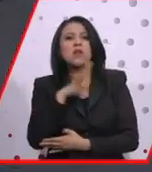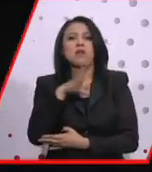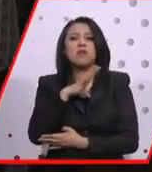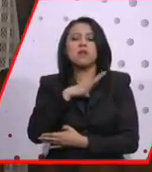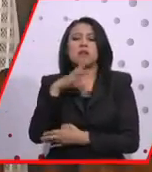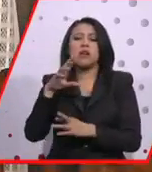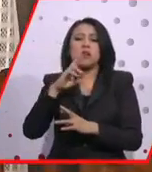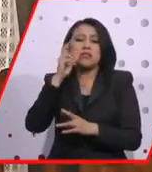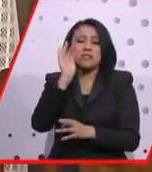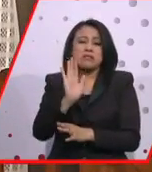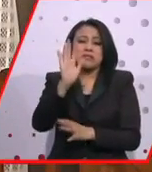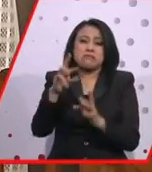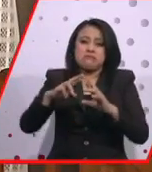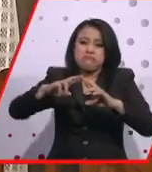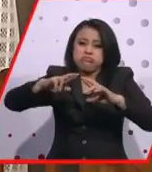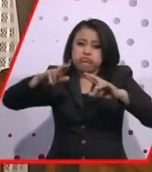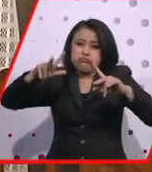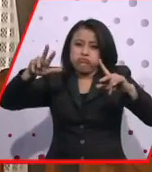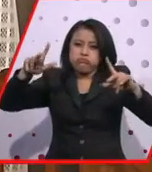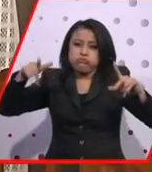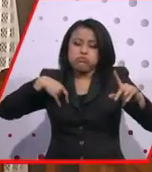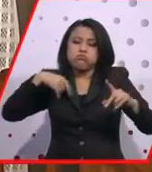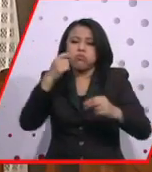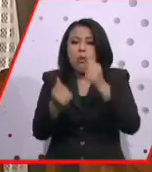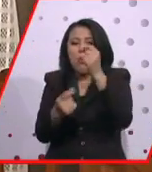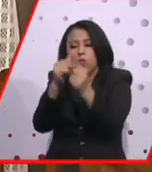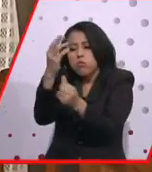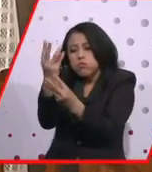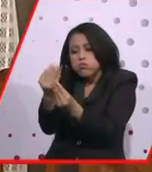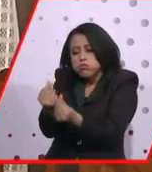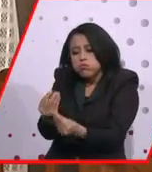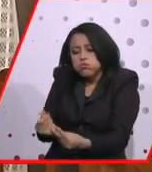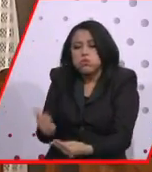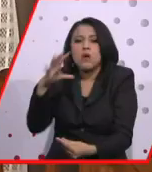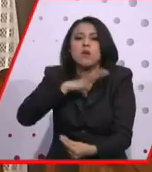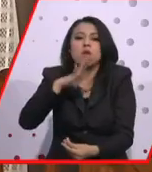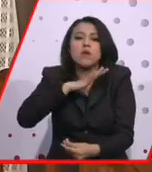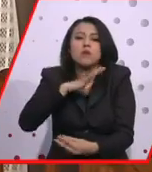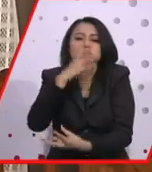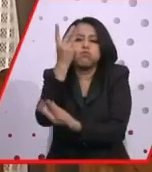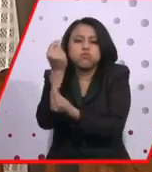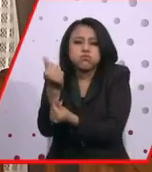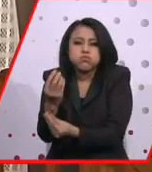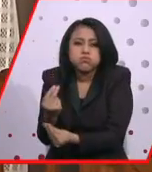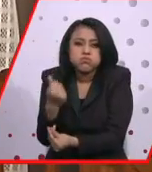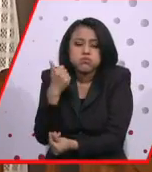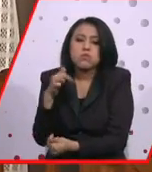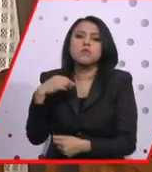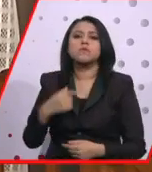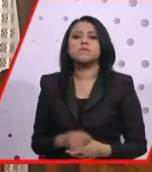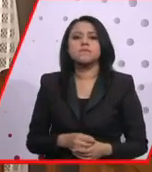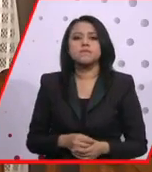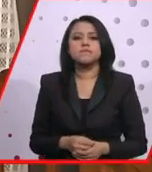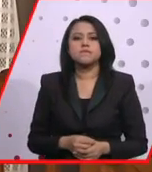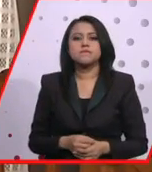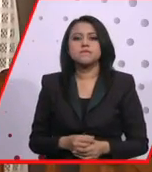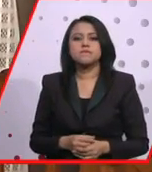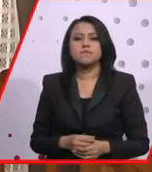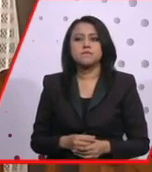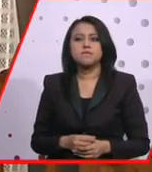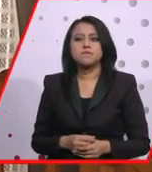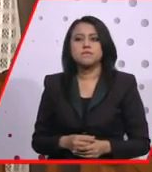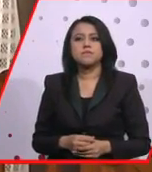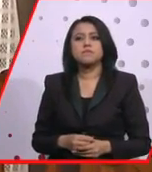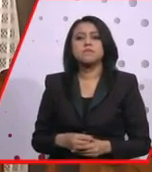desprende y se está desmoronando y al orar es nueva no te está quitando las se cae las